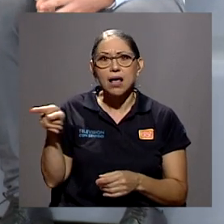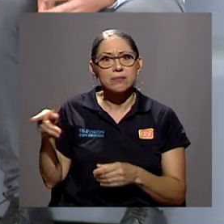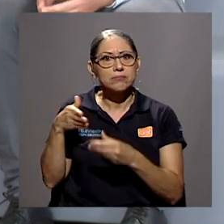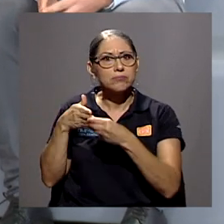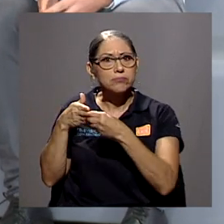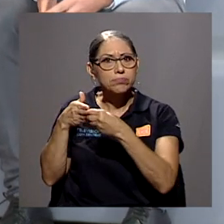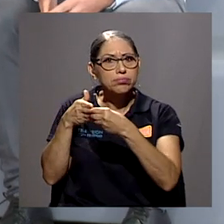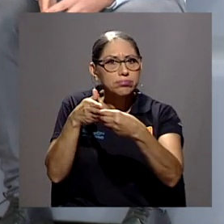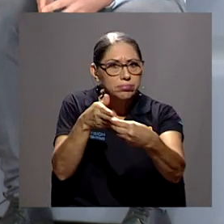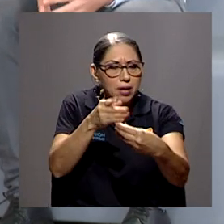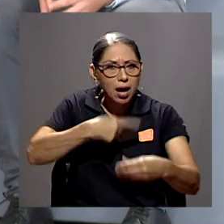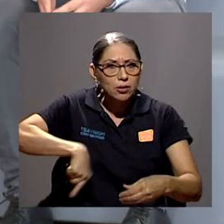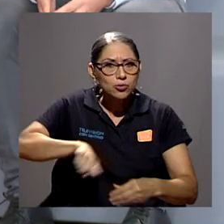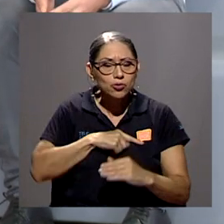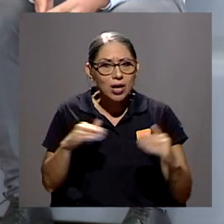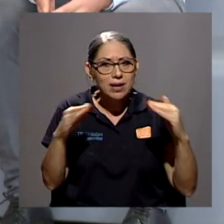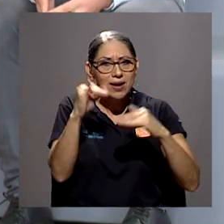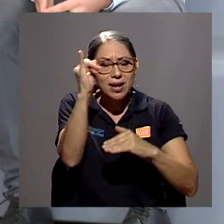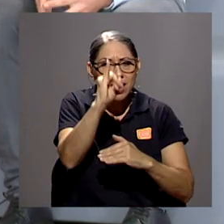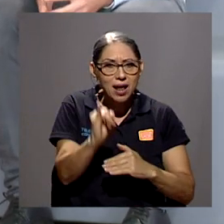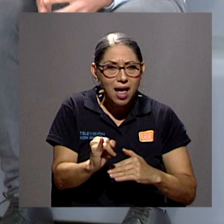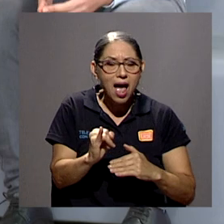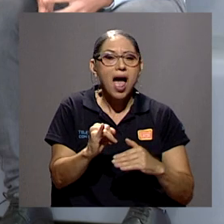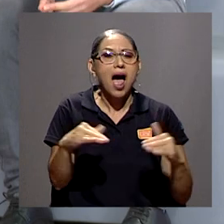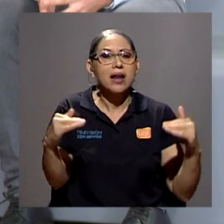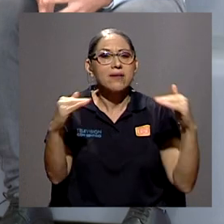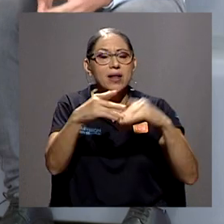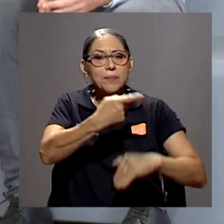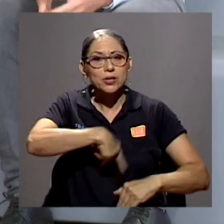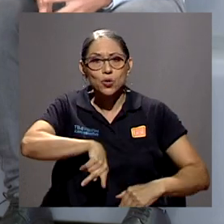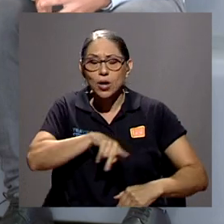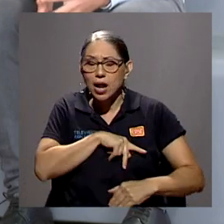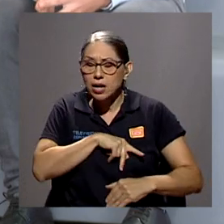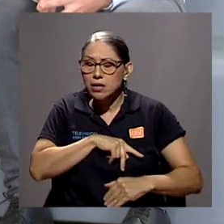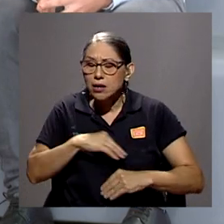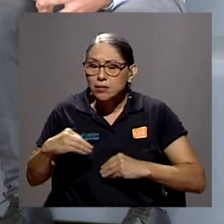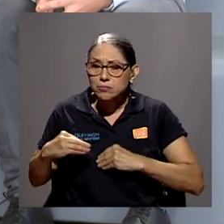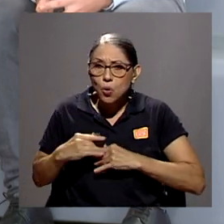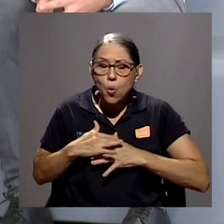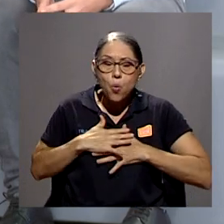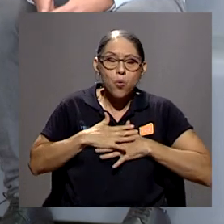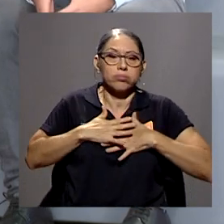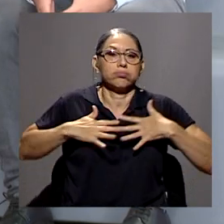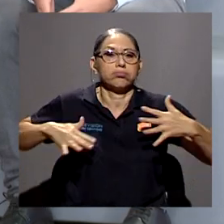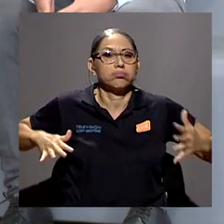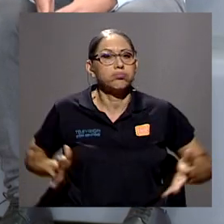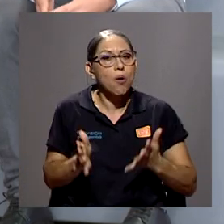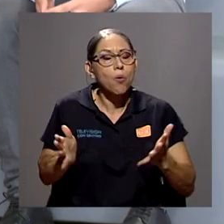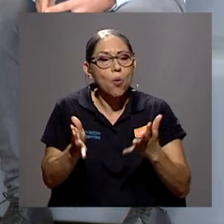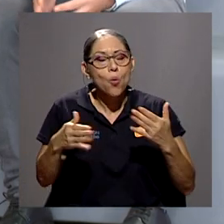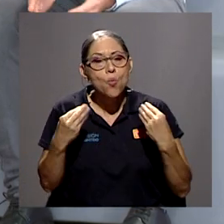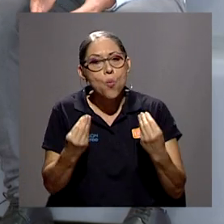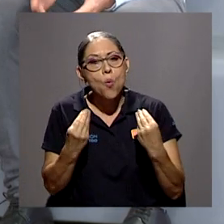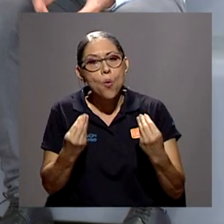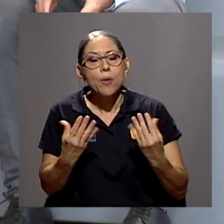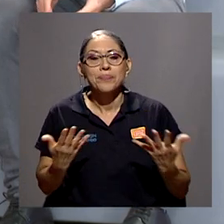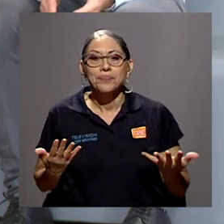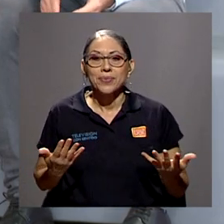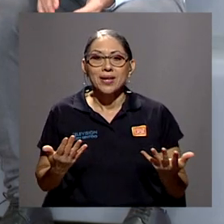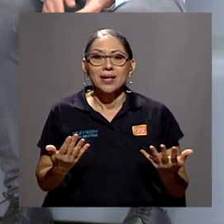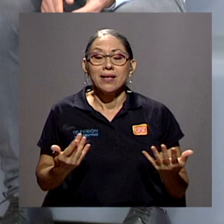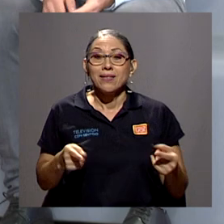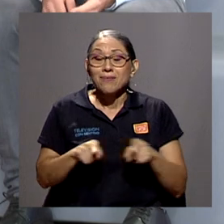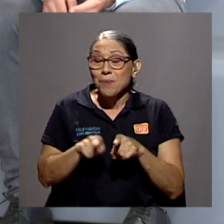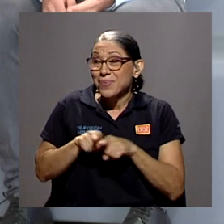la guía artística y personal creo que es una inspiración muy grande para nosotros la